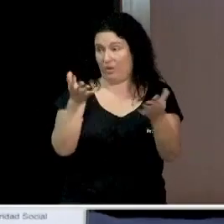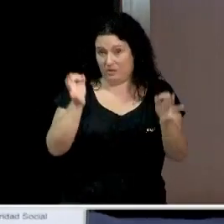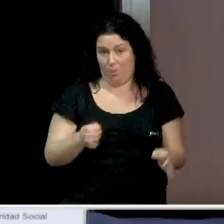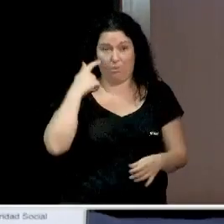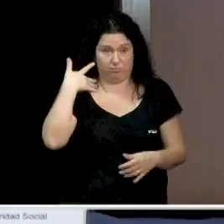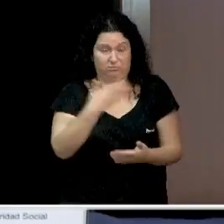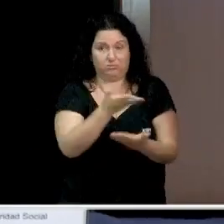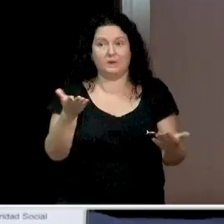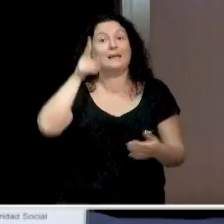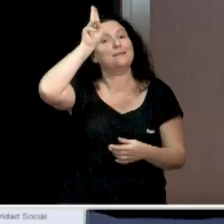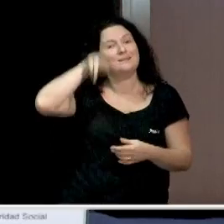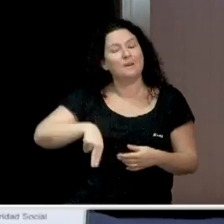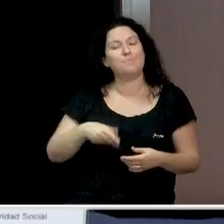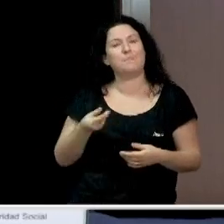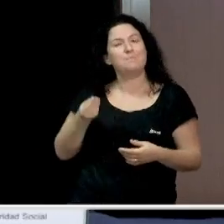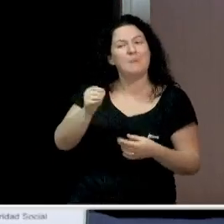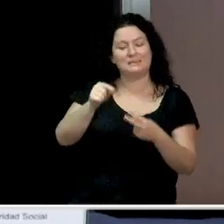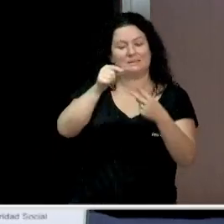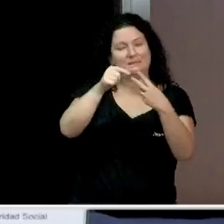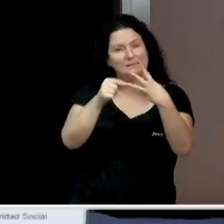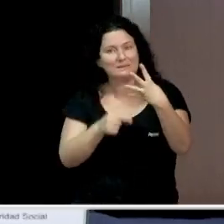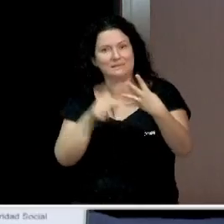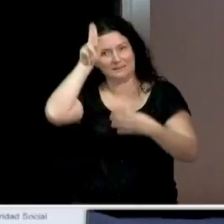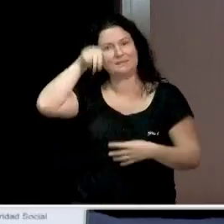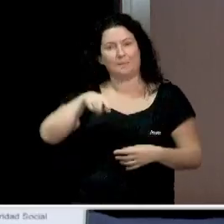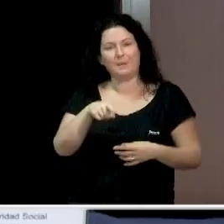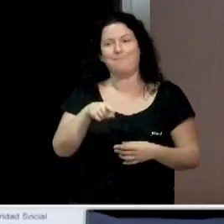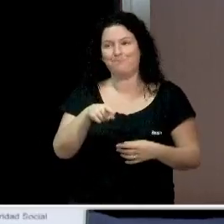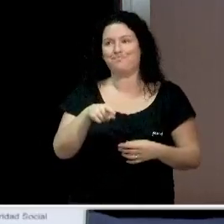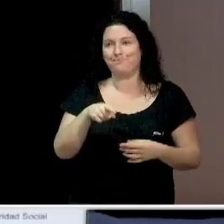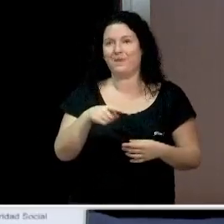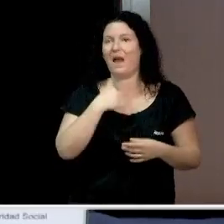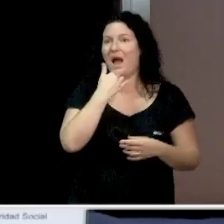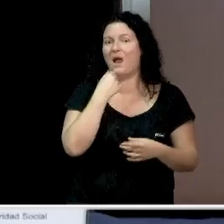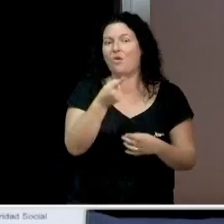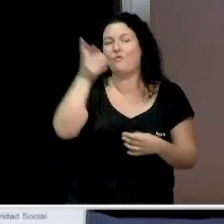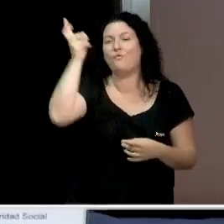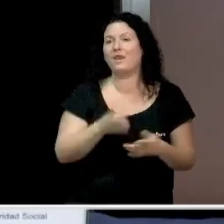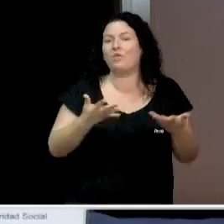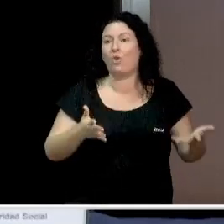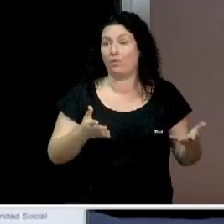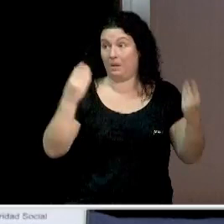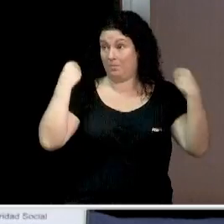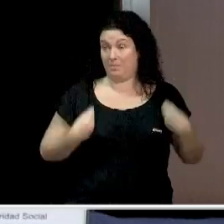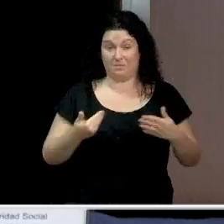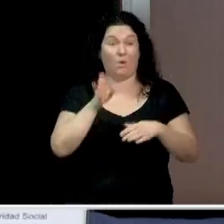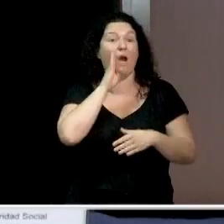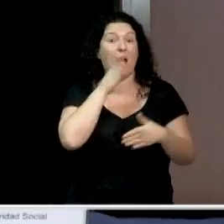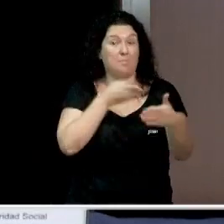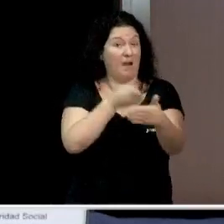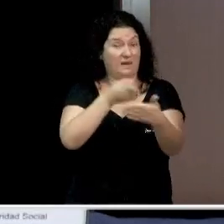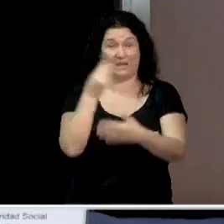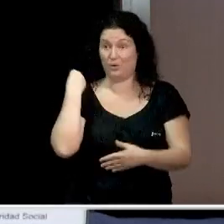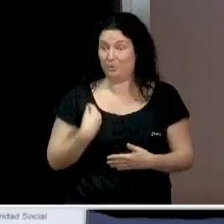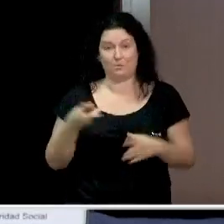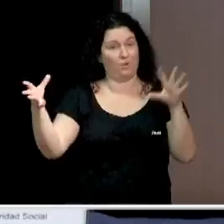otros que son, de alguna manera, en cierto modo, también producto de las barreras a las que acabamos de hacer referencia.